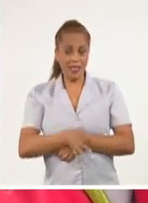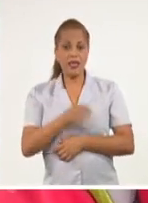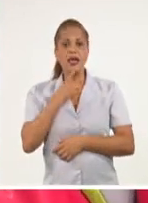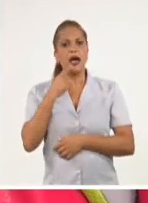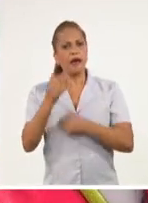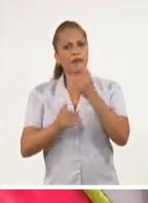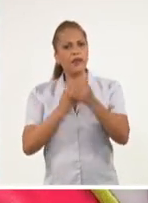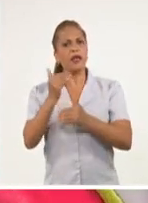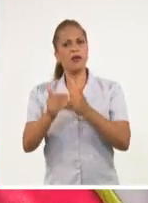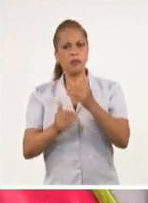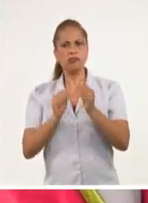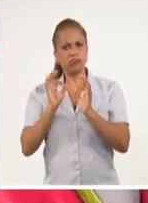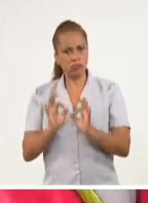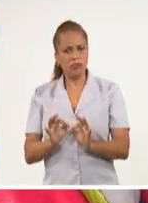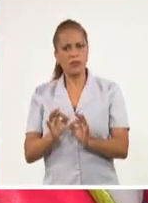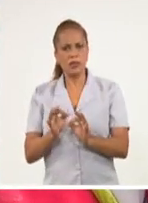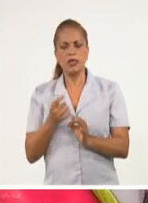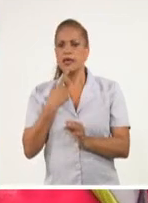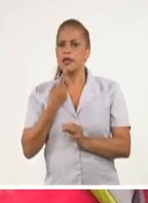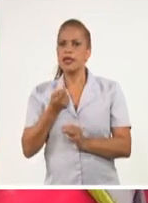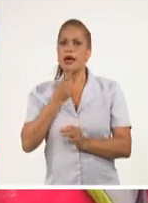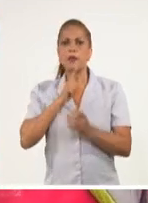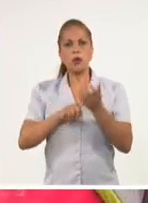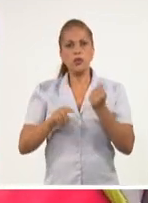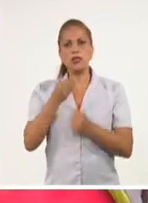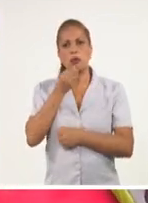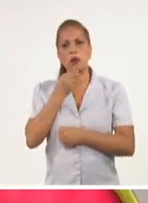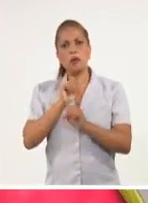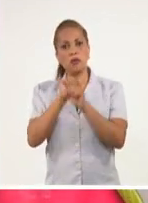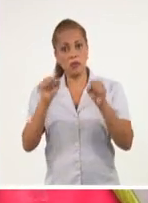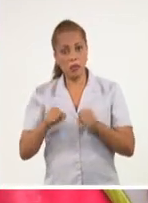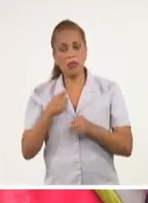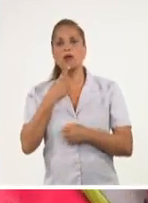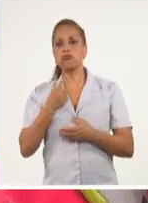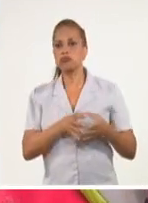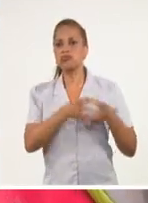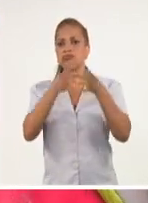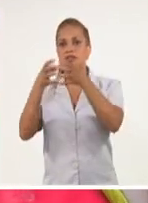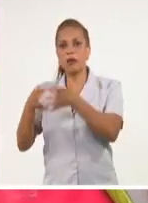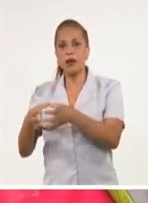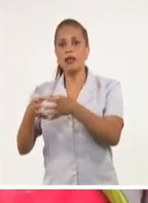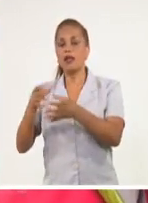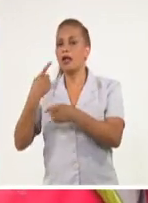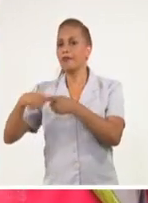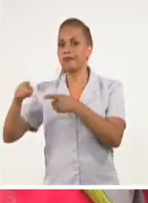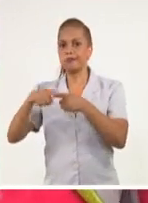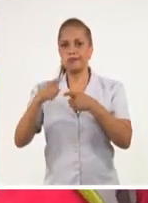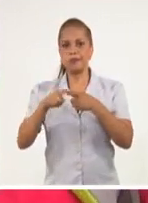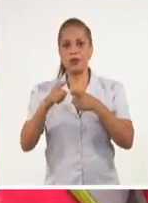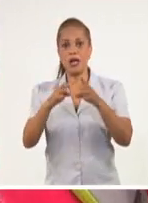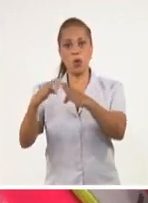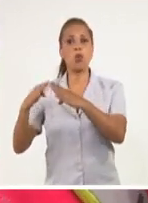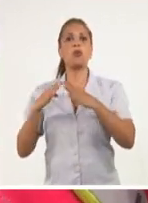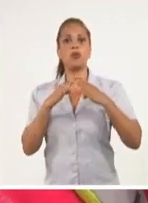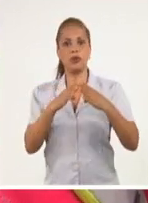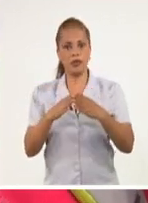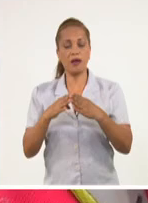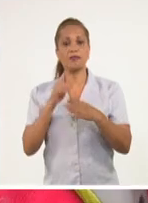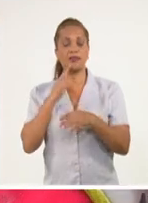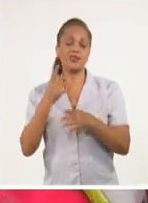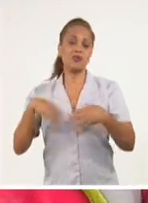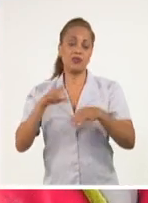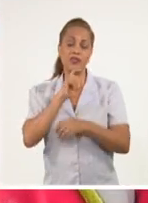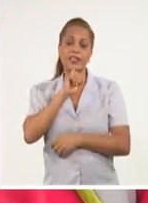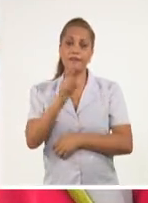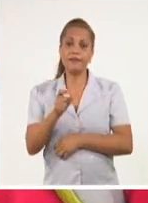menudo, cada vez que se pueda, cada vez que tenga la provincia la posibilidad de acercarle los productos a los compañeros que están en esa situación,